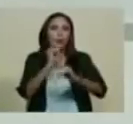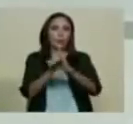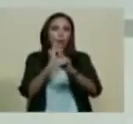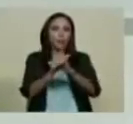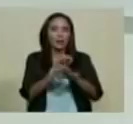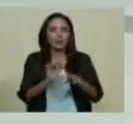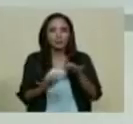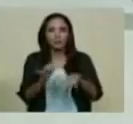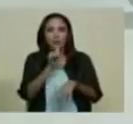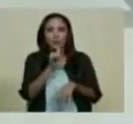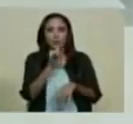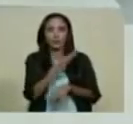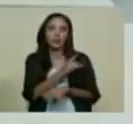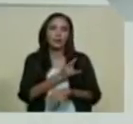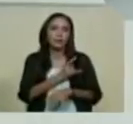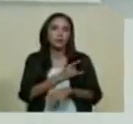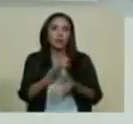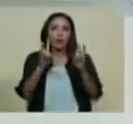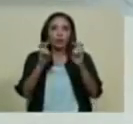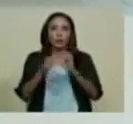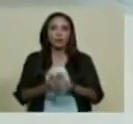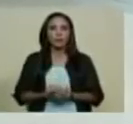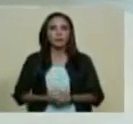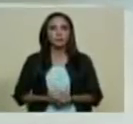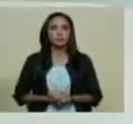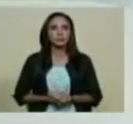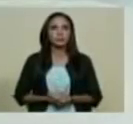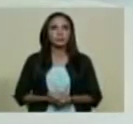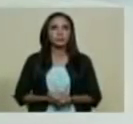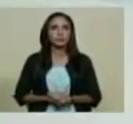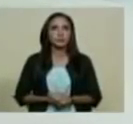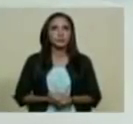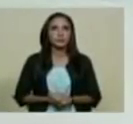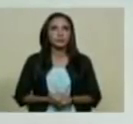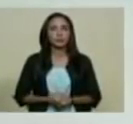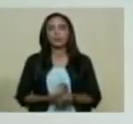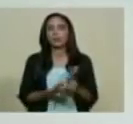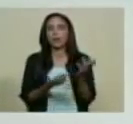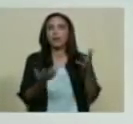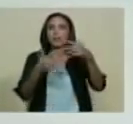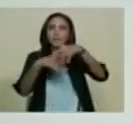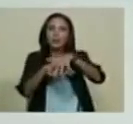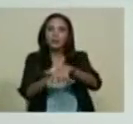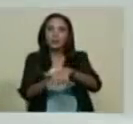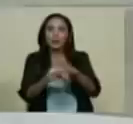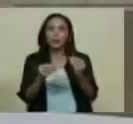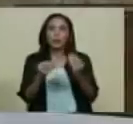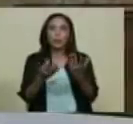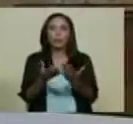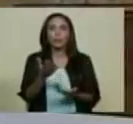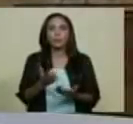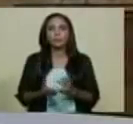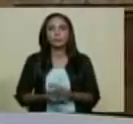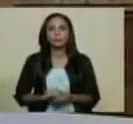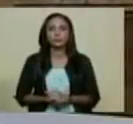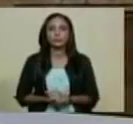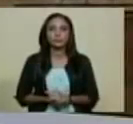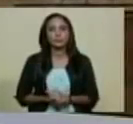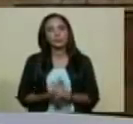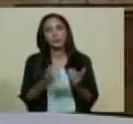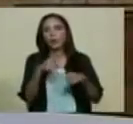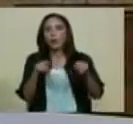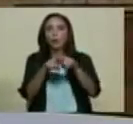la Informática es una universidad que se integra directamente en el desarrollo del programa